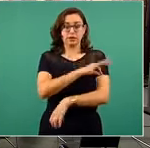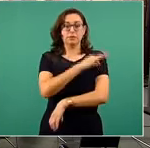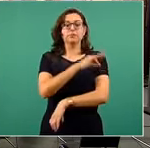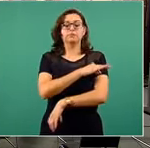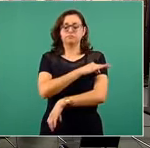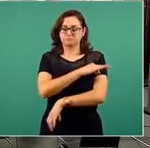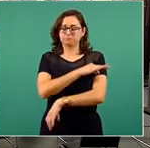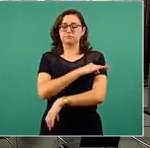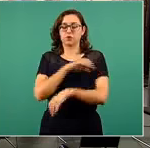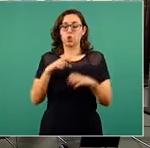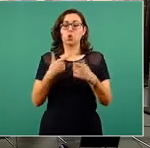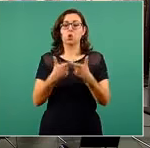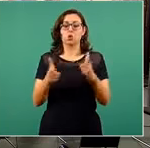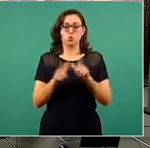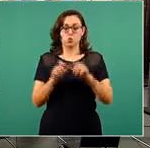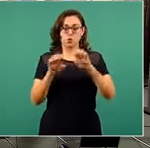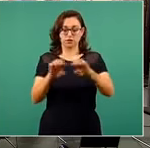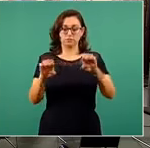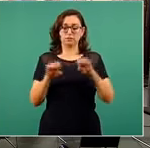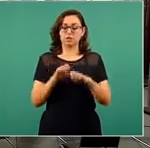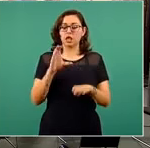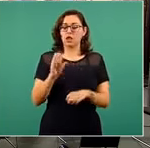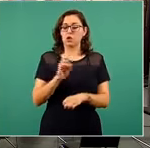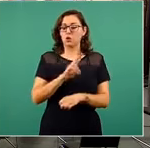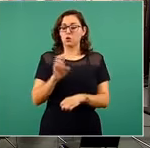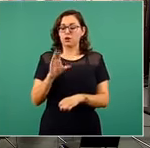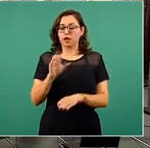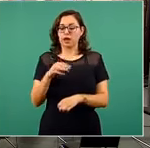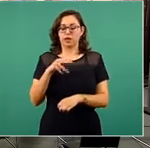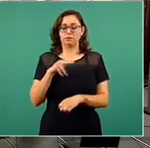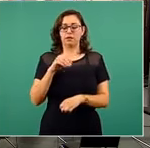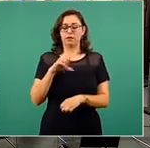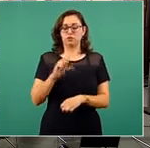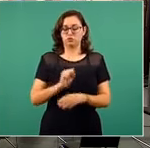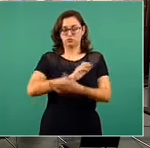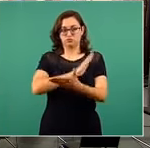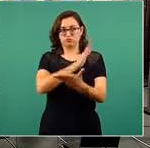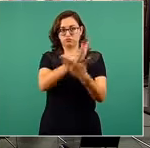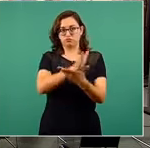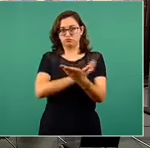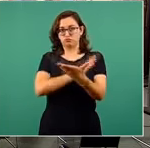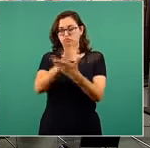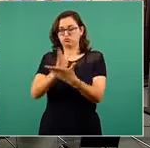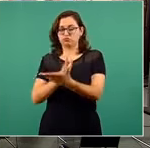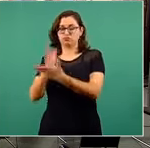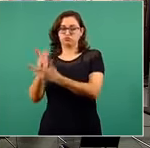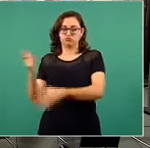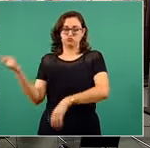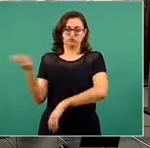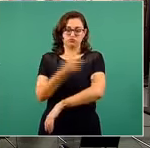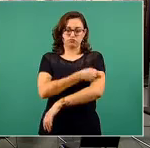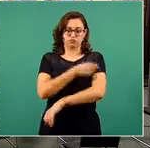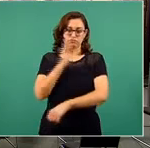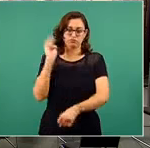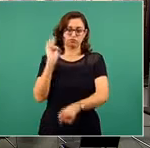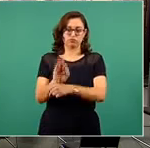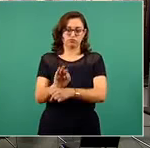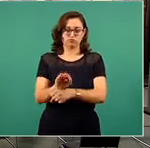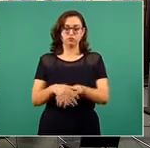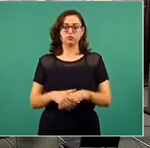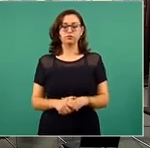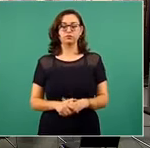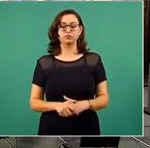que las brigadas Correcaminos busquen activamente a esas personas y les faciliten el ser vacunadas en donde